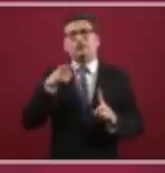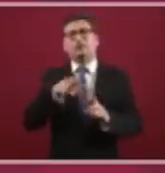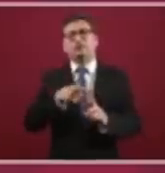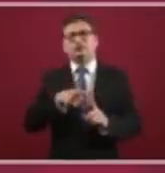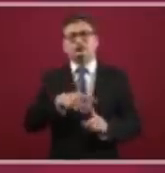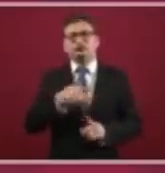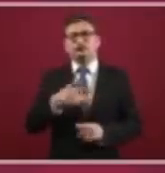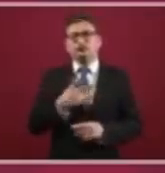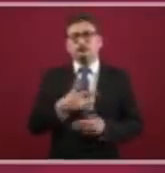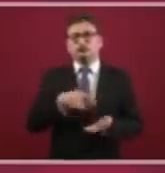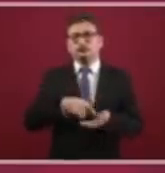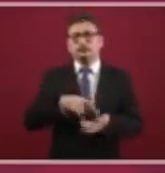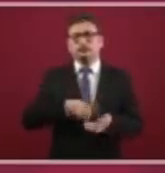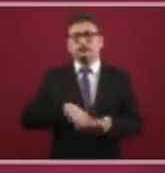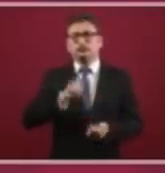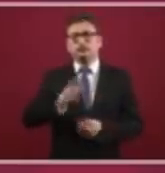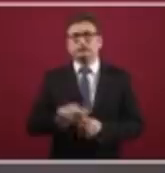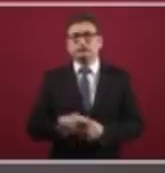dónde